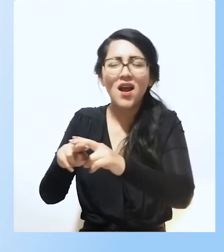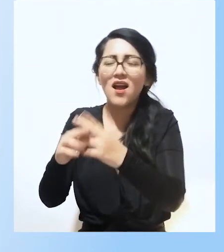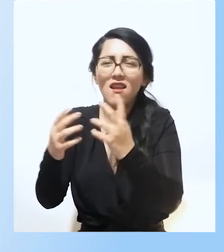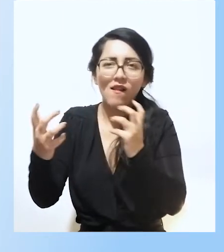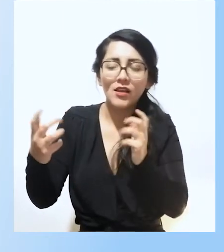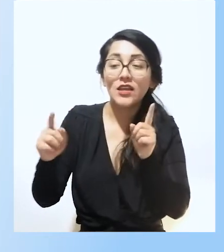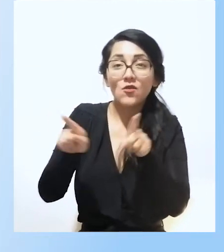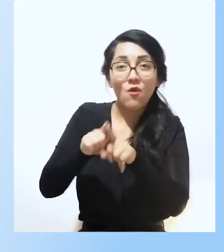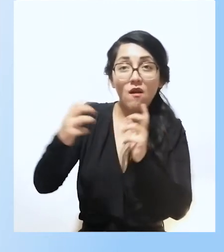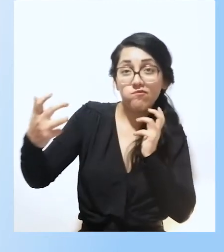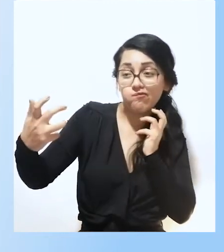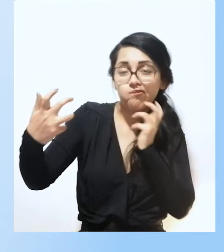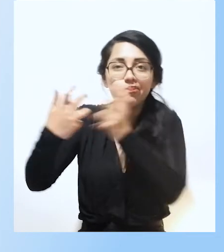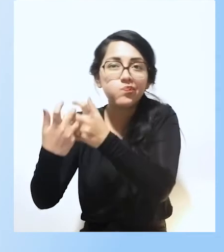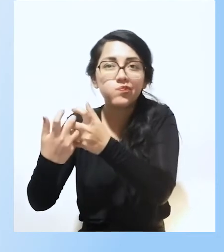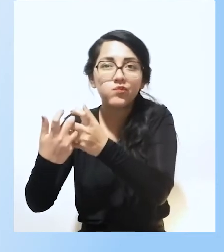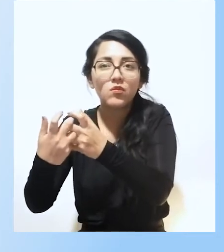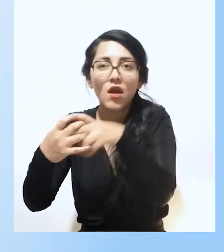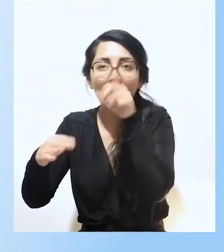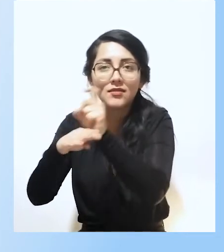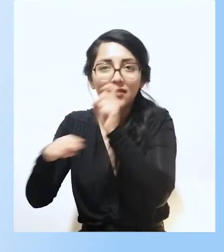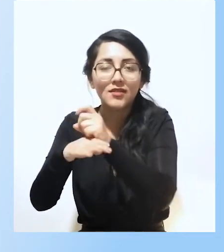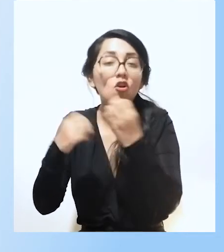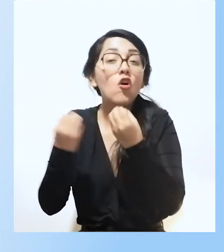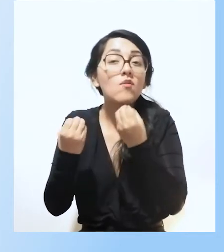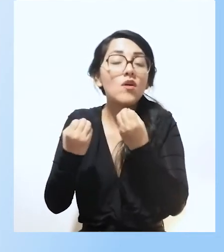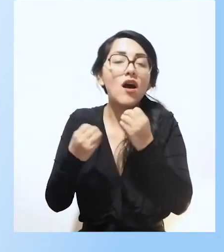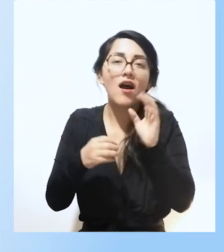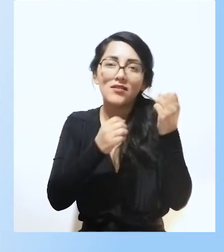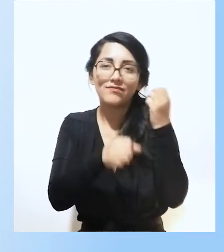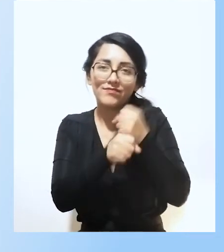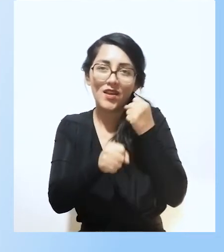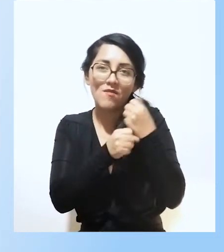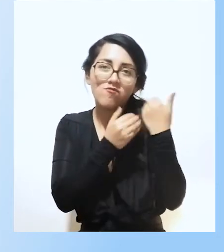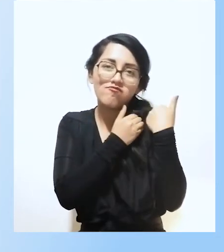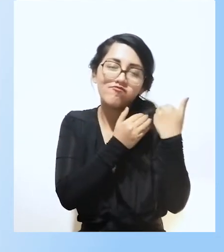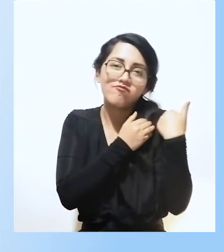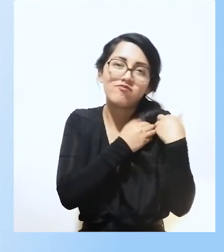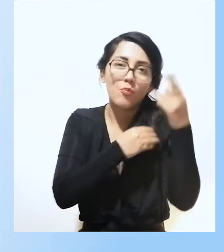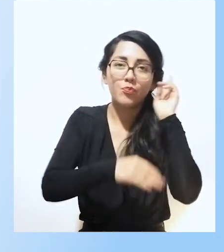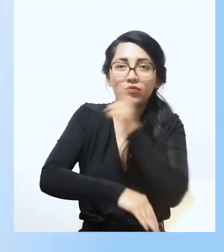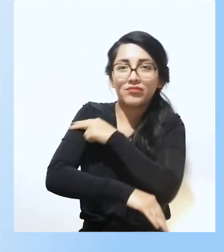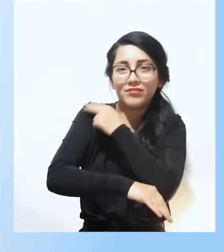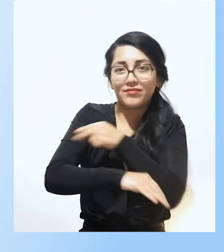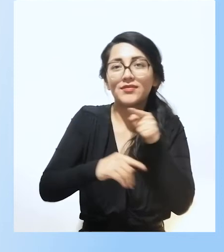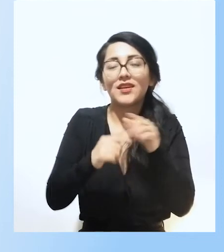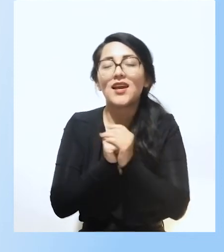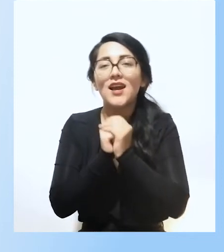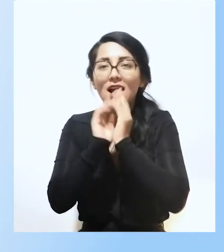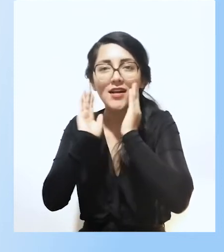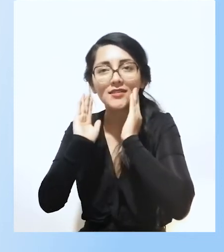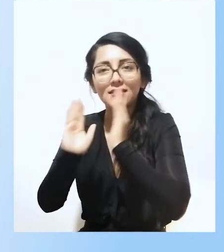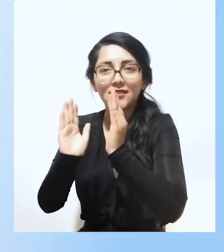enseñanza. Y es mediante las actividades pedagógicas, mediante la pedagogía hospitalaria, que logramos